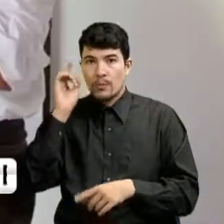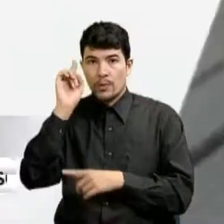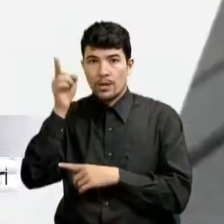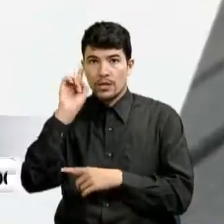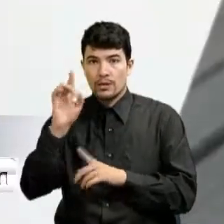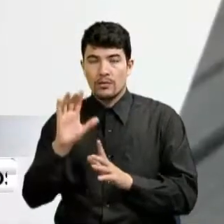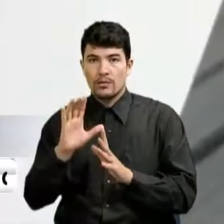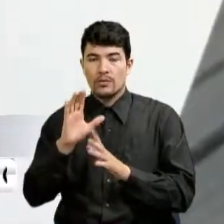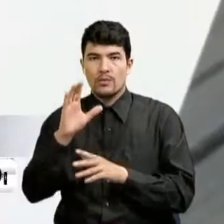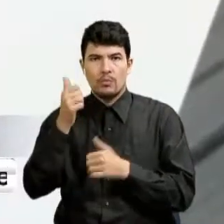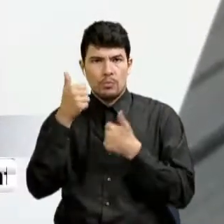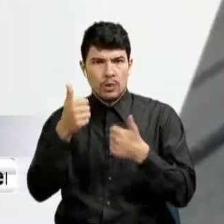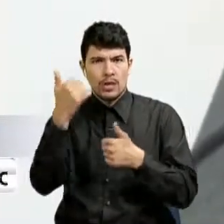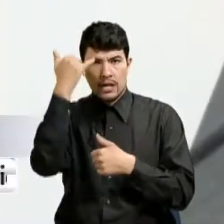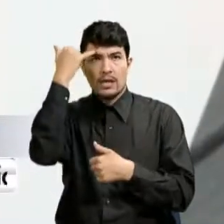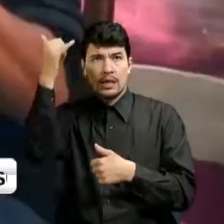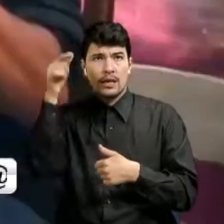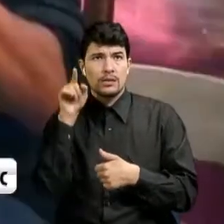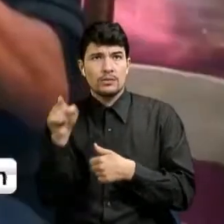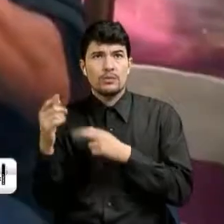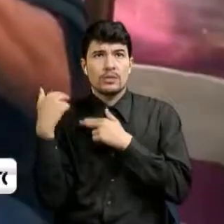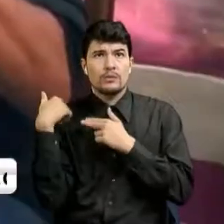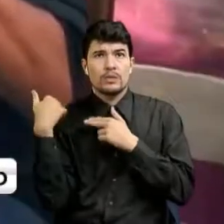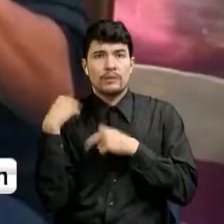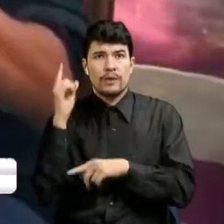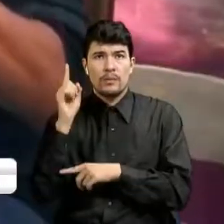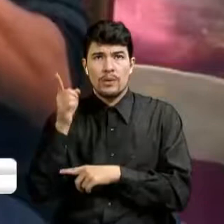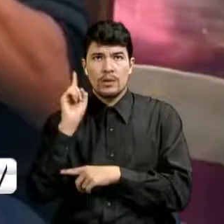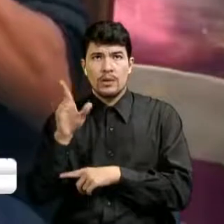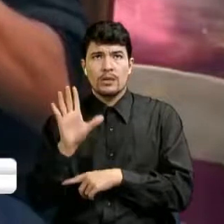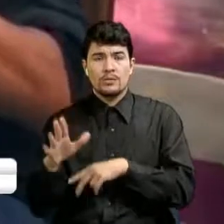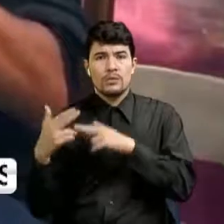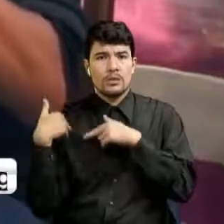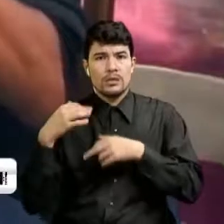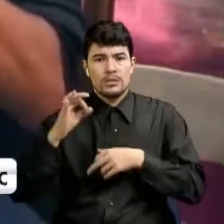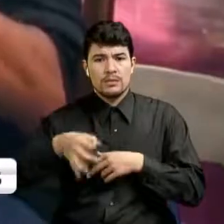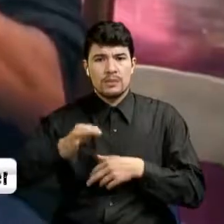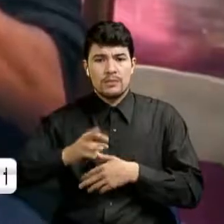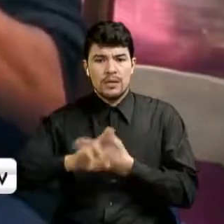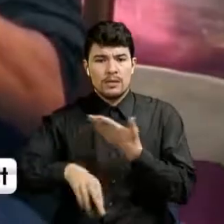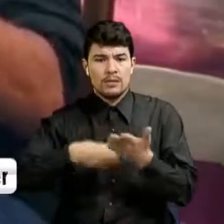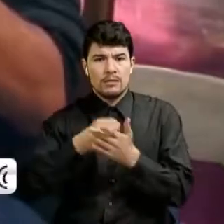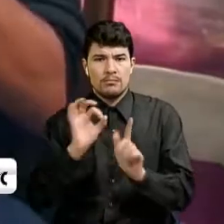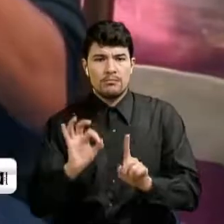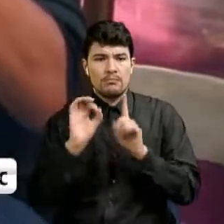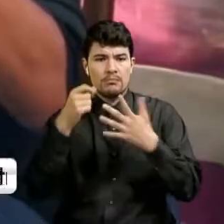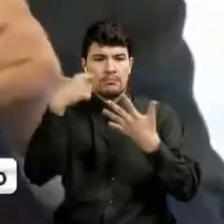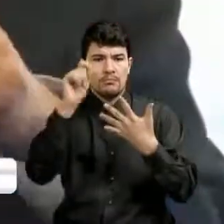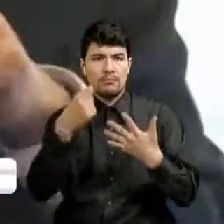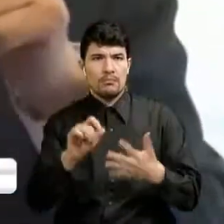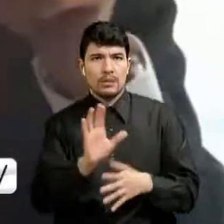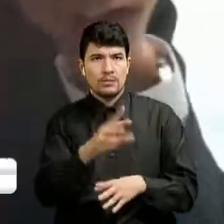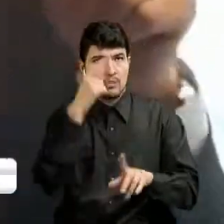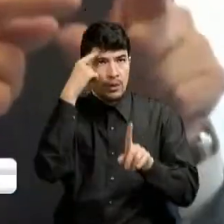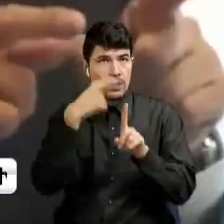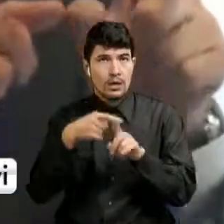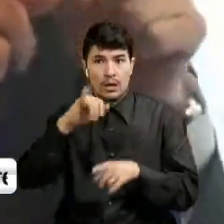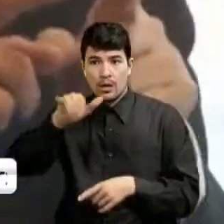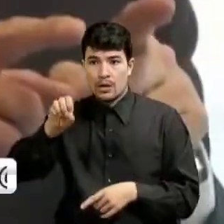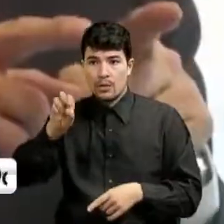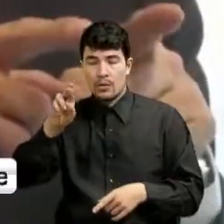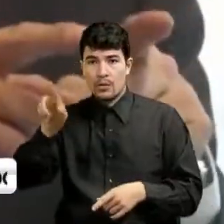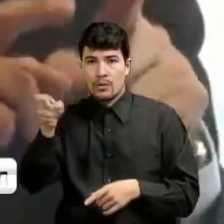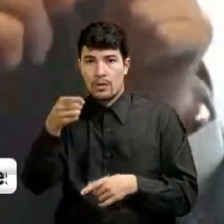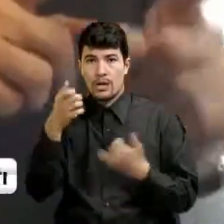centro de buenas ideas y las responsabilidades políticas bajo su cargo han terminado con calificaciones positivas jorge robledo actual